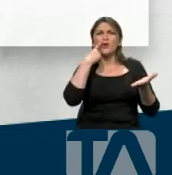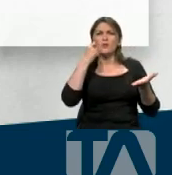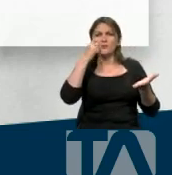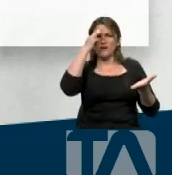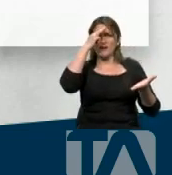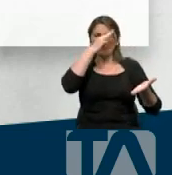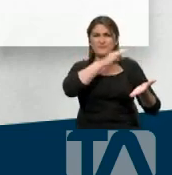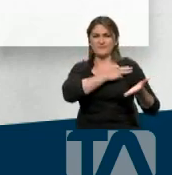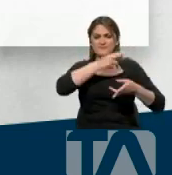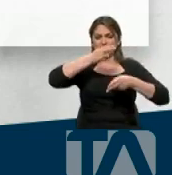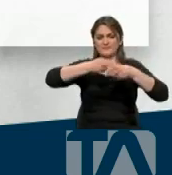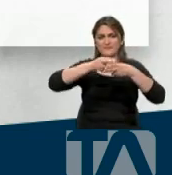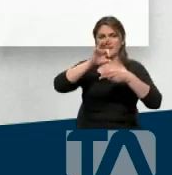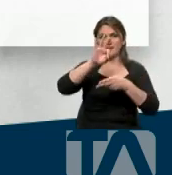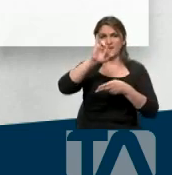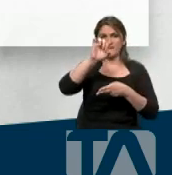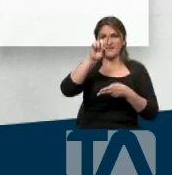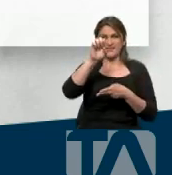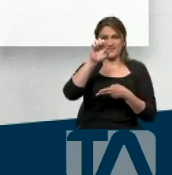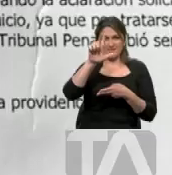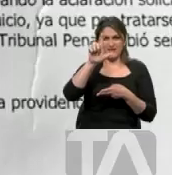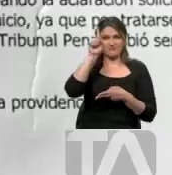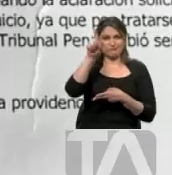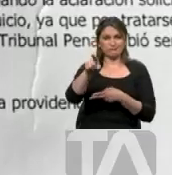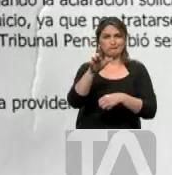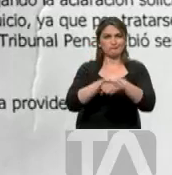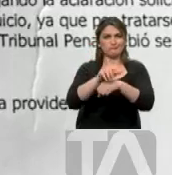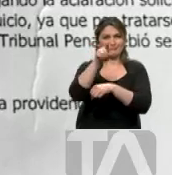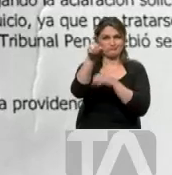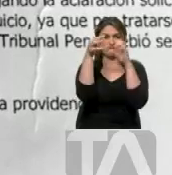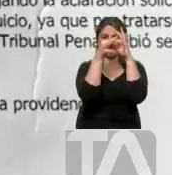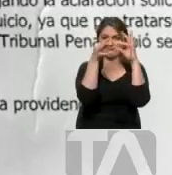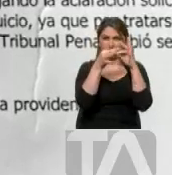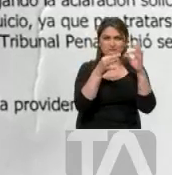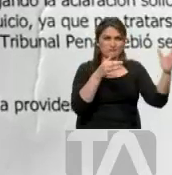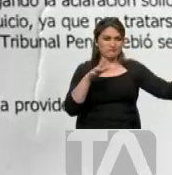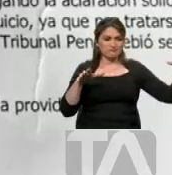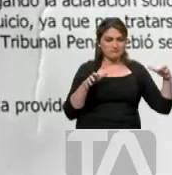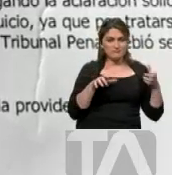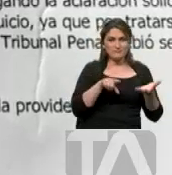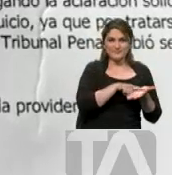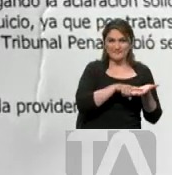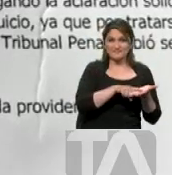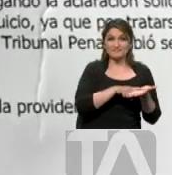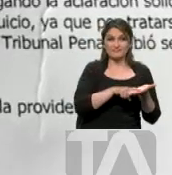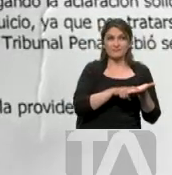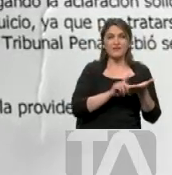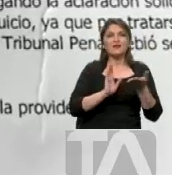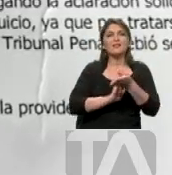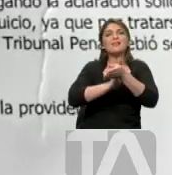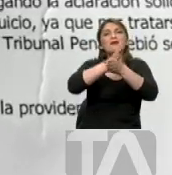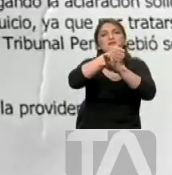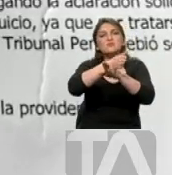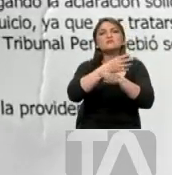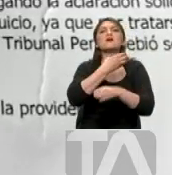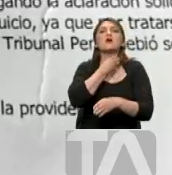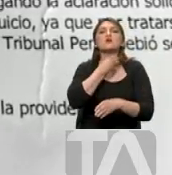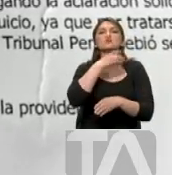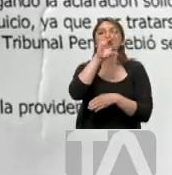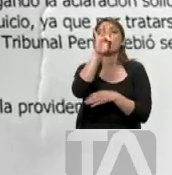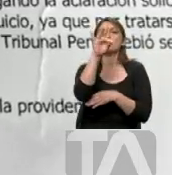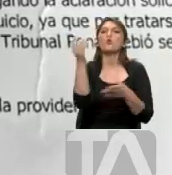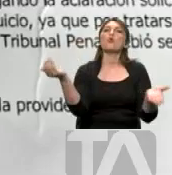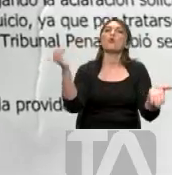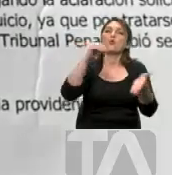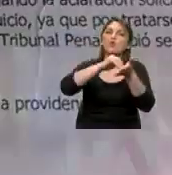capitán Fidel Patricio Araujo López. Un mensaje similar fue enviado el 8 de agosto de 2012, esta vez de